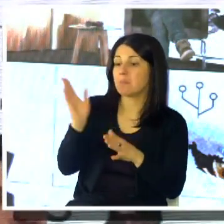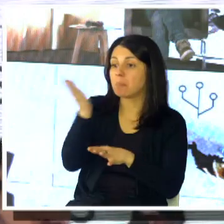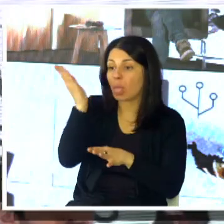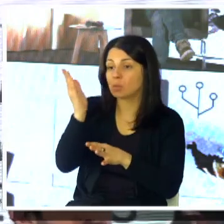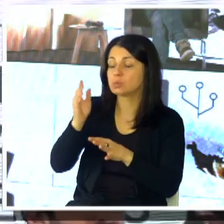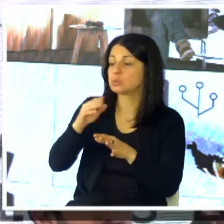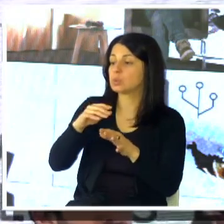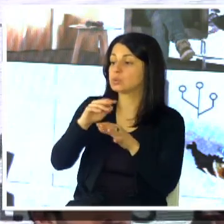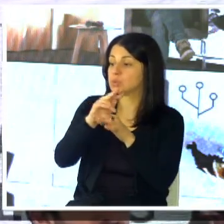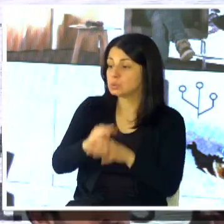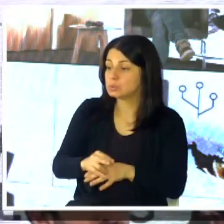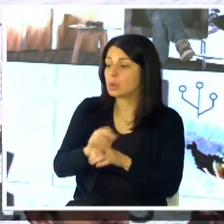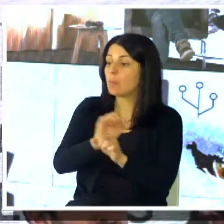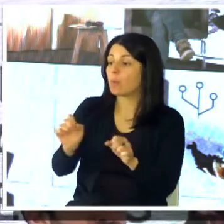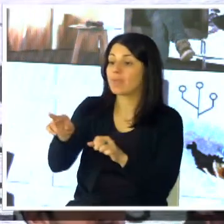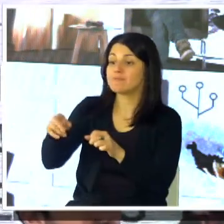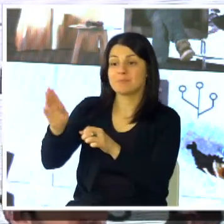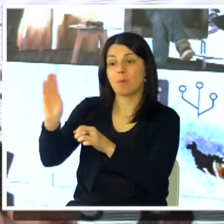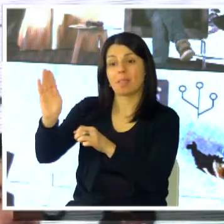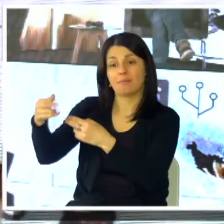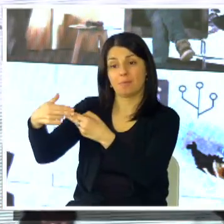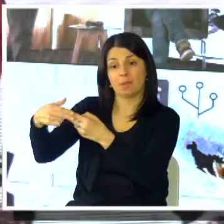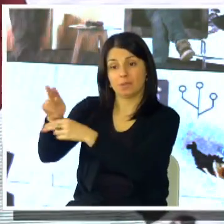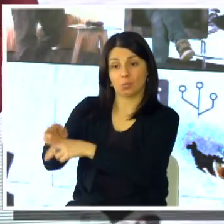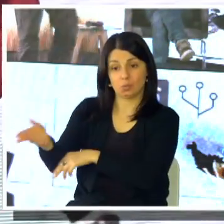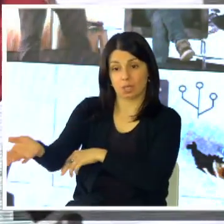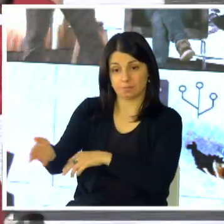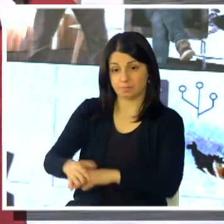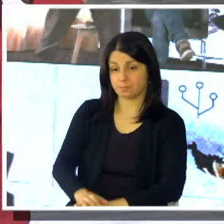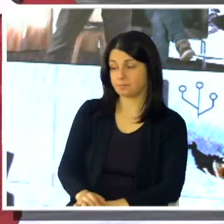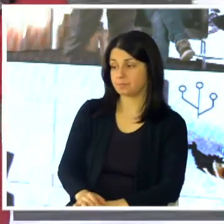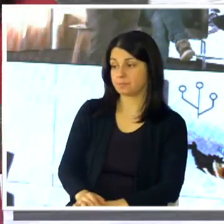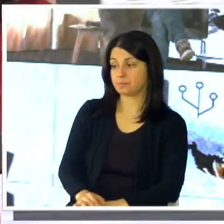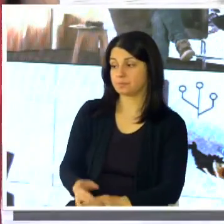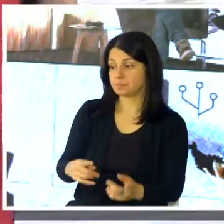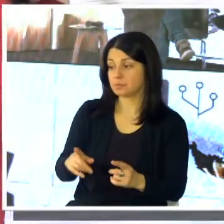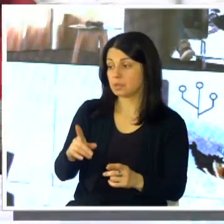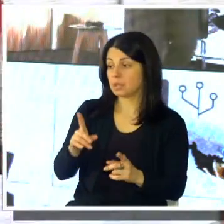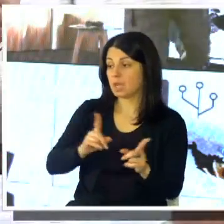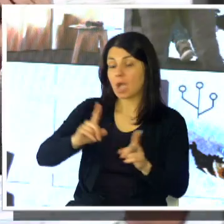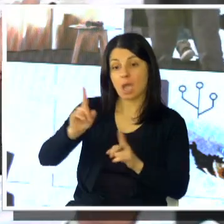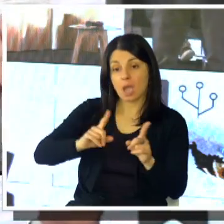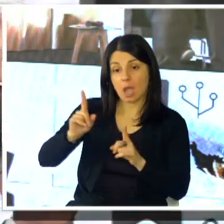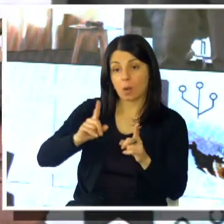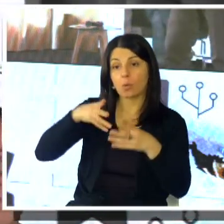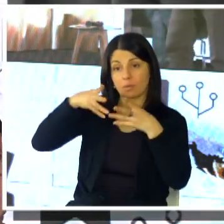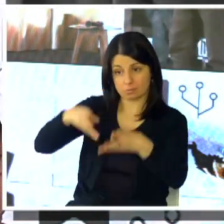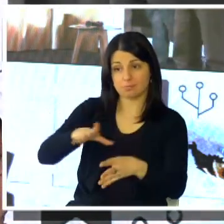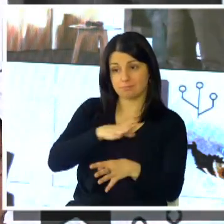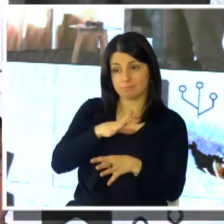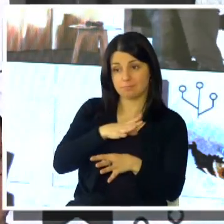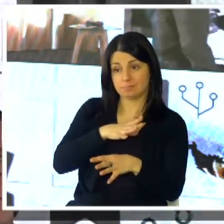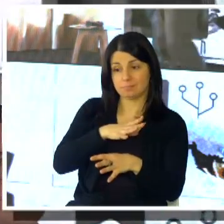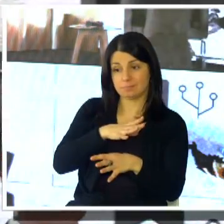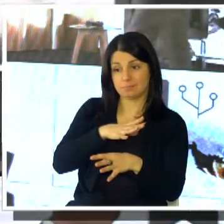IoT puedan utilizar esta plataforma. Con lo cual tuvimos algunos desafíos